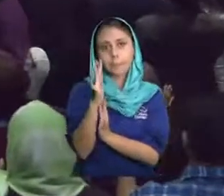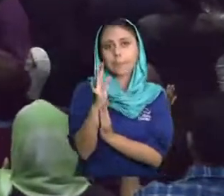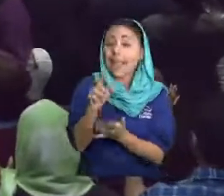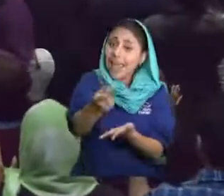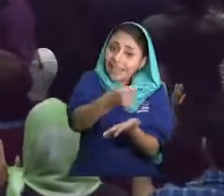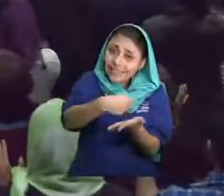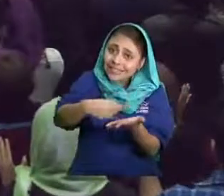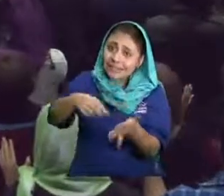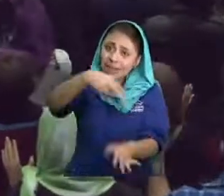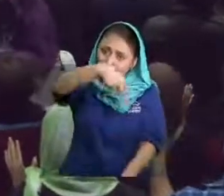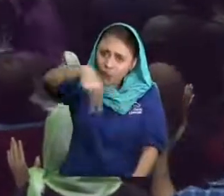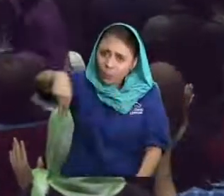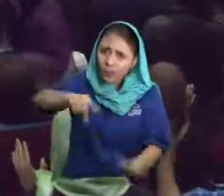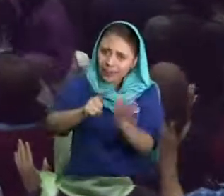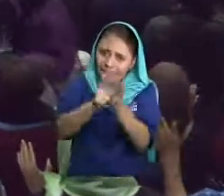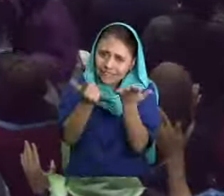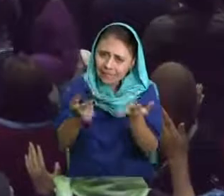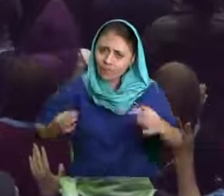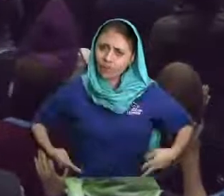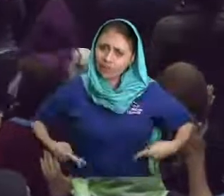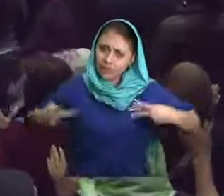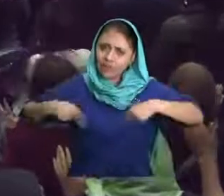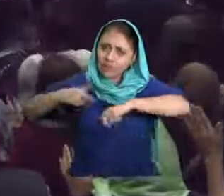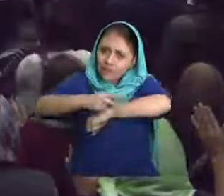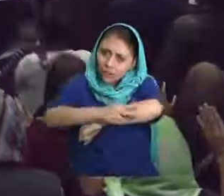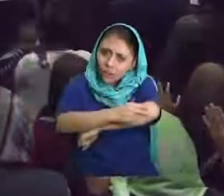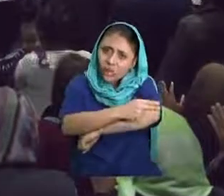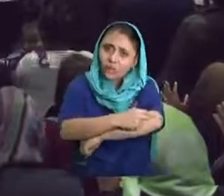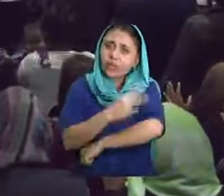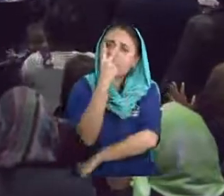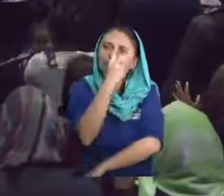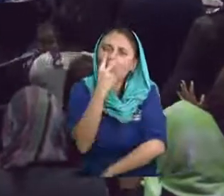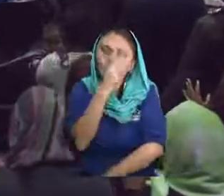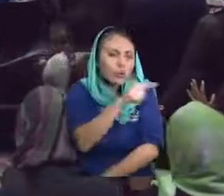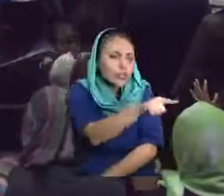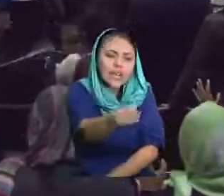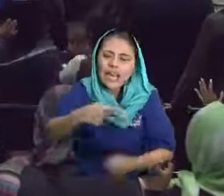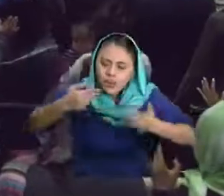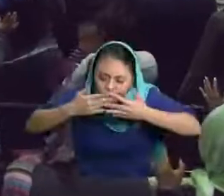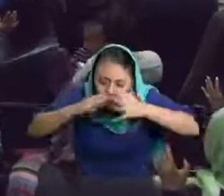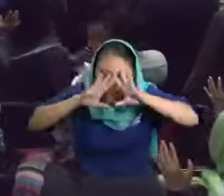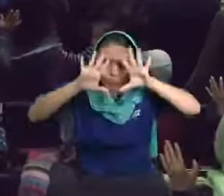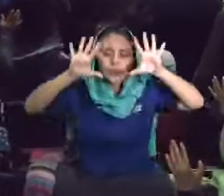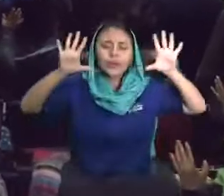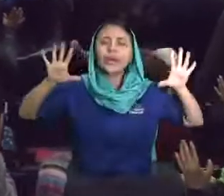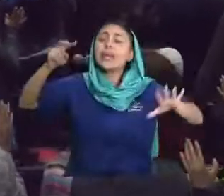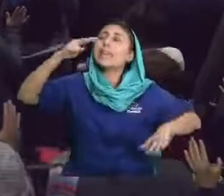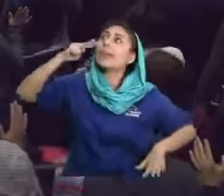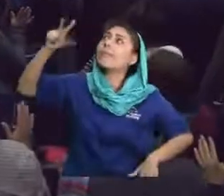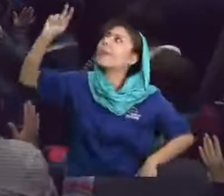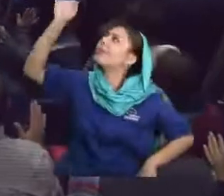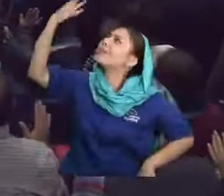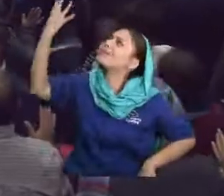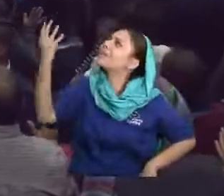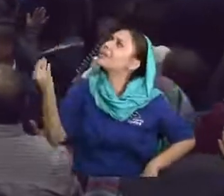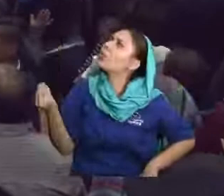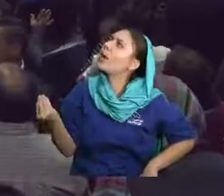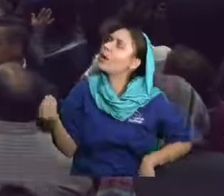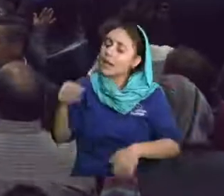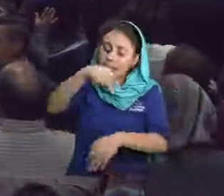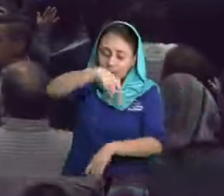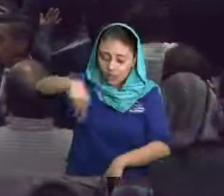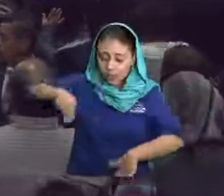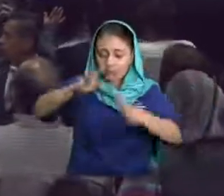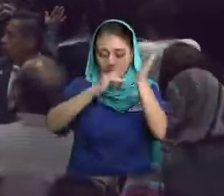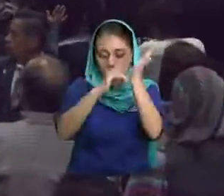Escribe sus nombres en el libro de la vida del Cordero y que sus ojos se abran para que miren el reino invisible. En el nombre